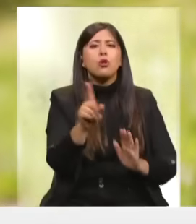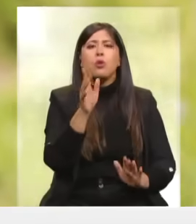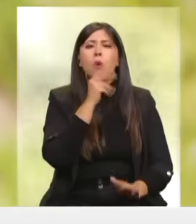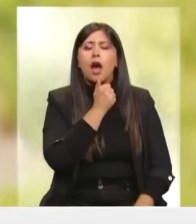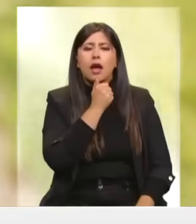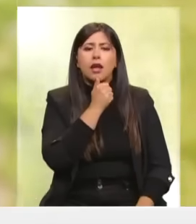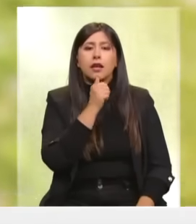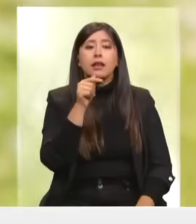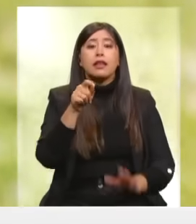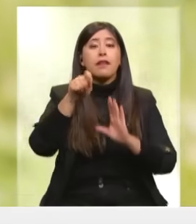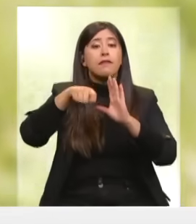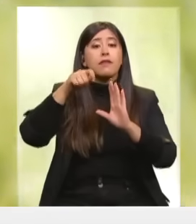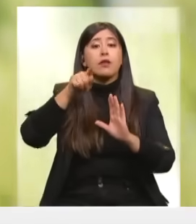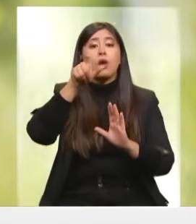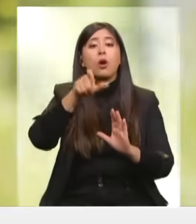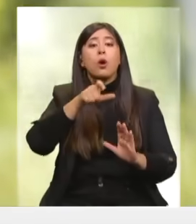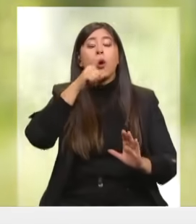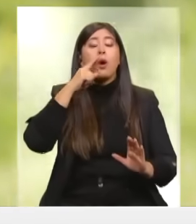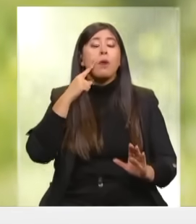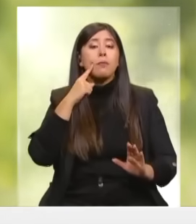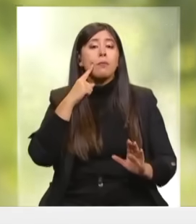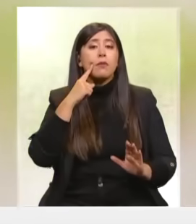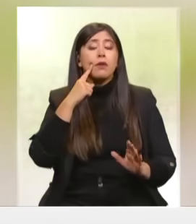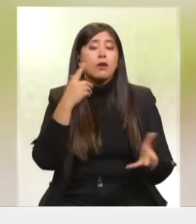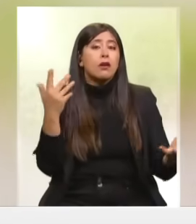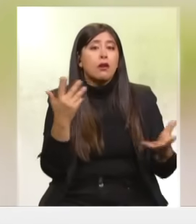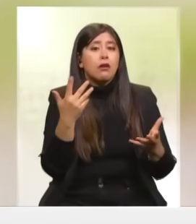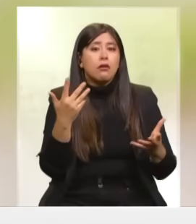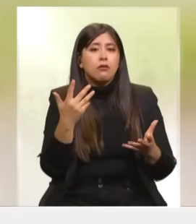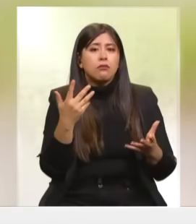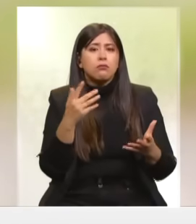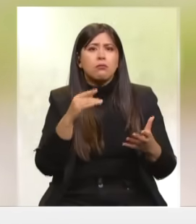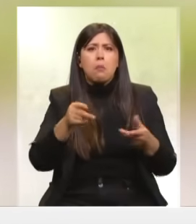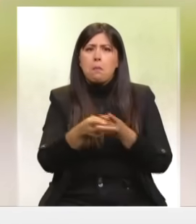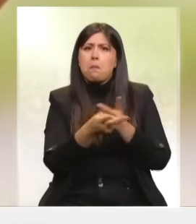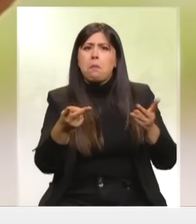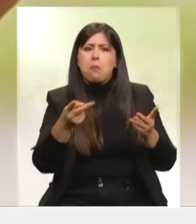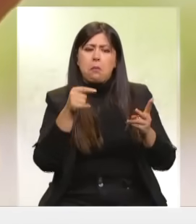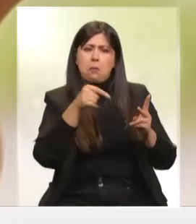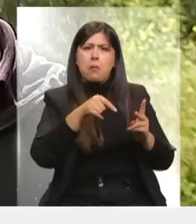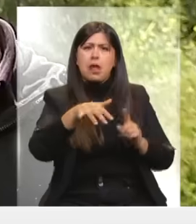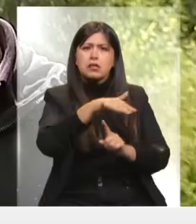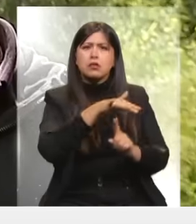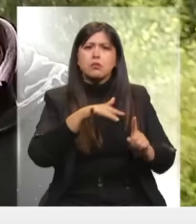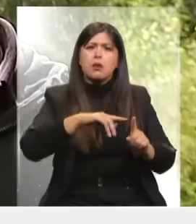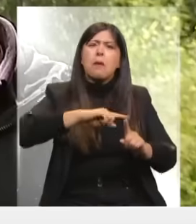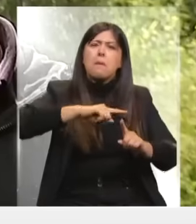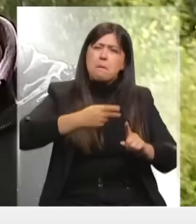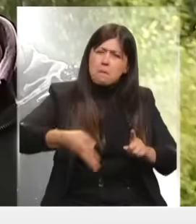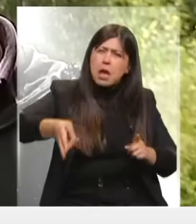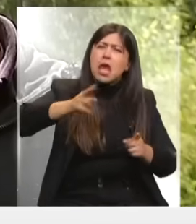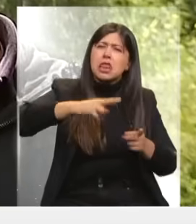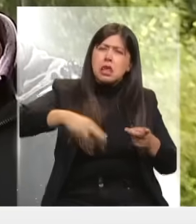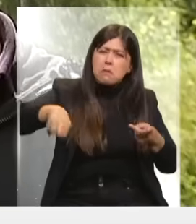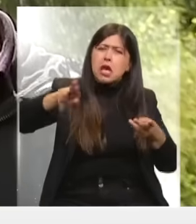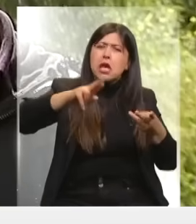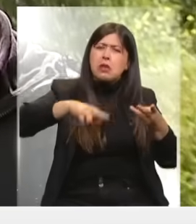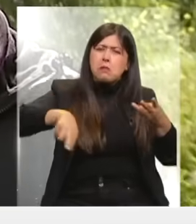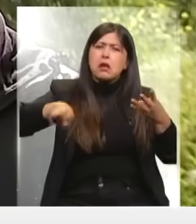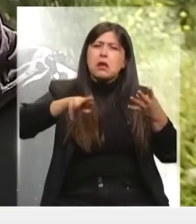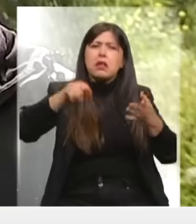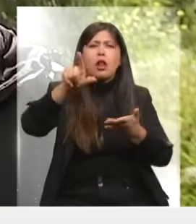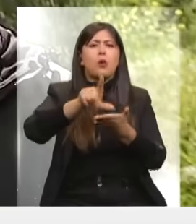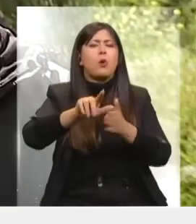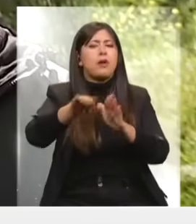fue grabado por Alejandro Sepúlveda, quien a días de lo ocurrido asegura que casos como estos se repiten con frecuencia en la